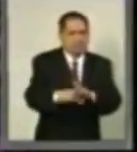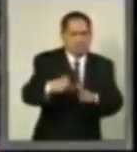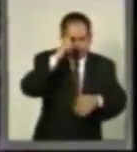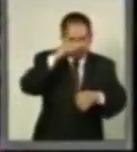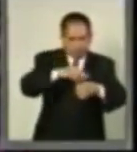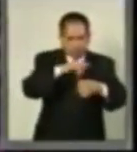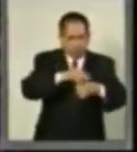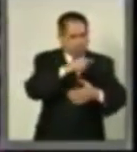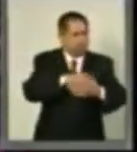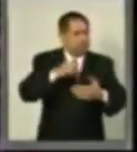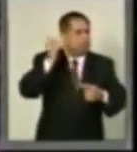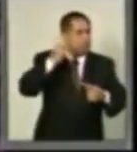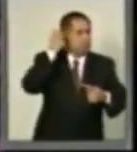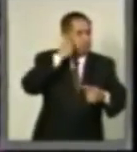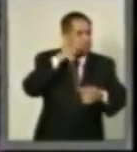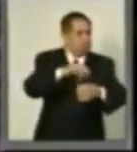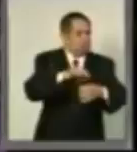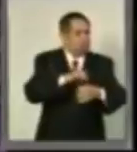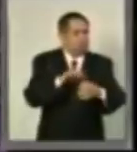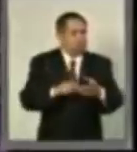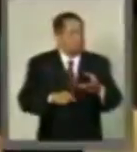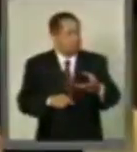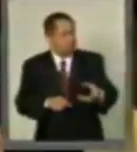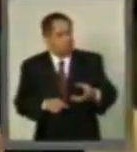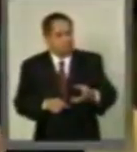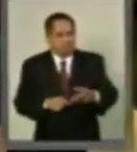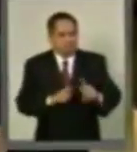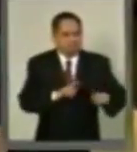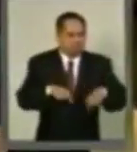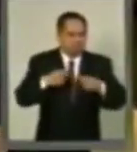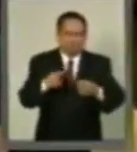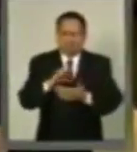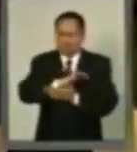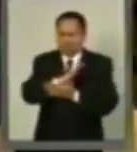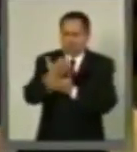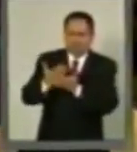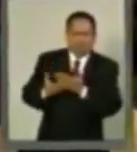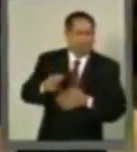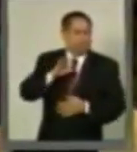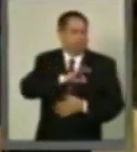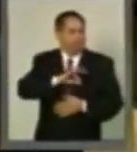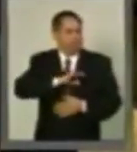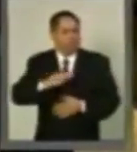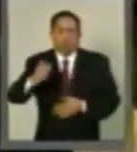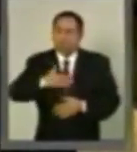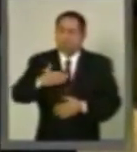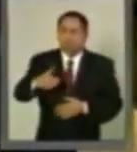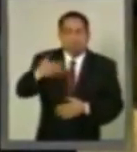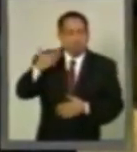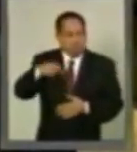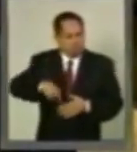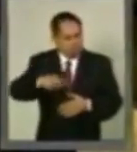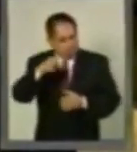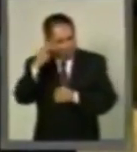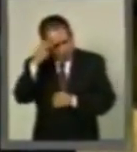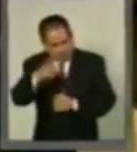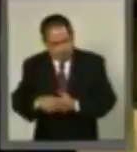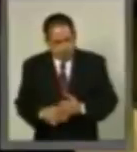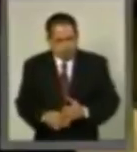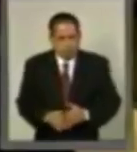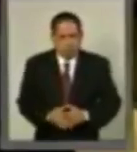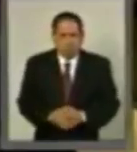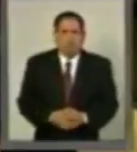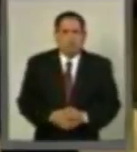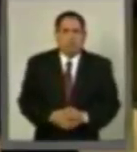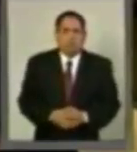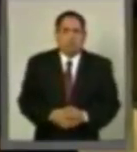financiar campañas electorales a cambio de contratos públicos en nuestro país. Ha